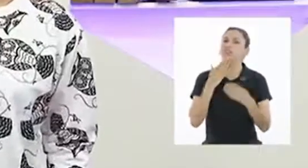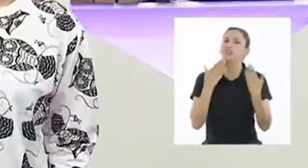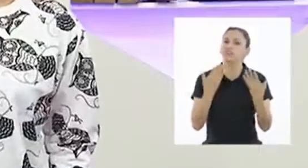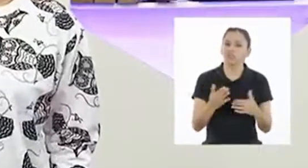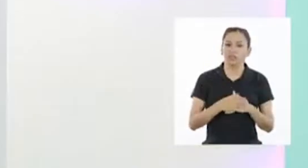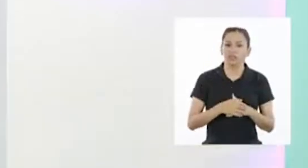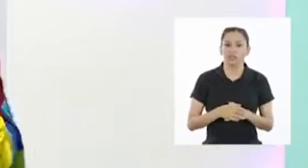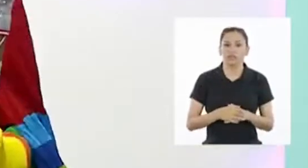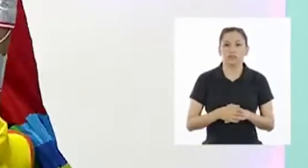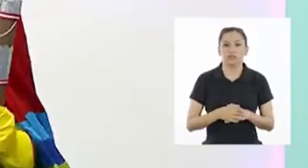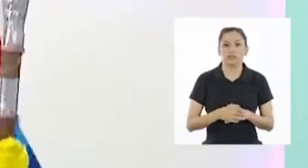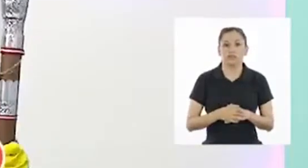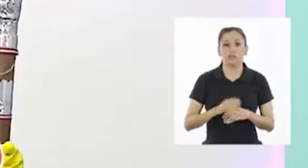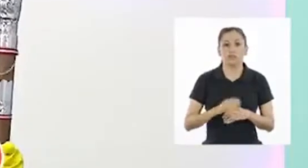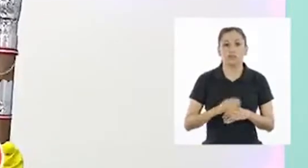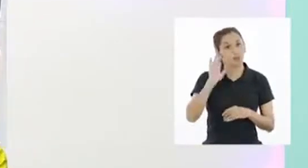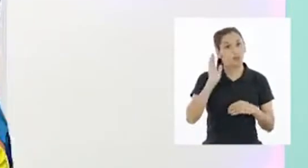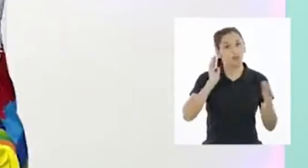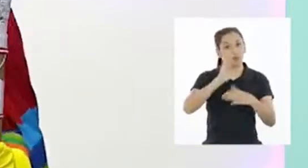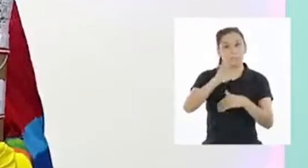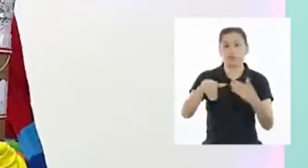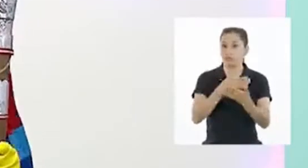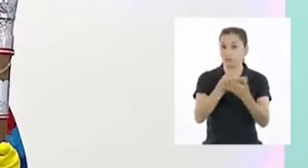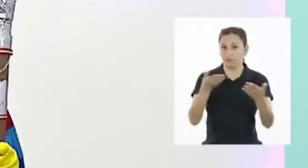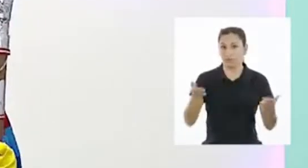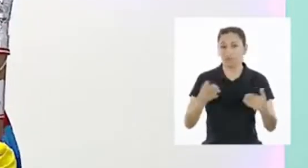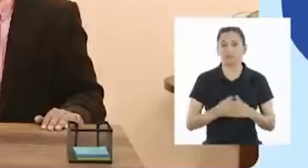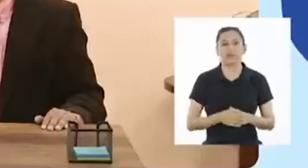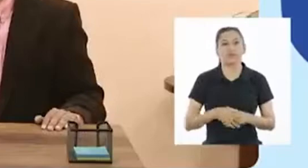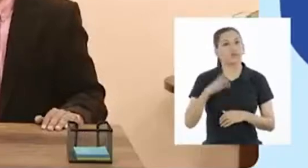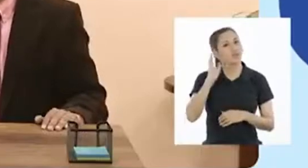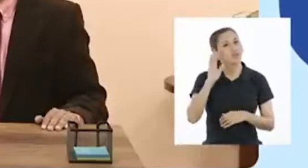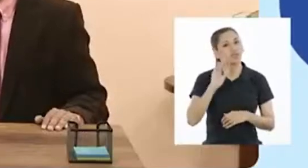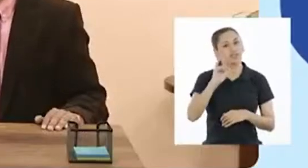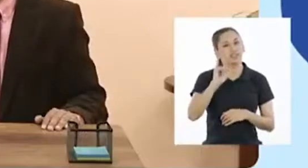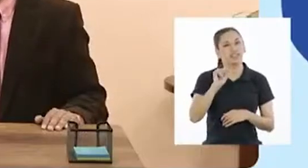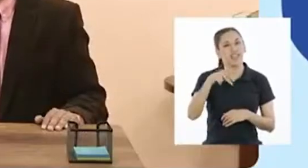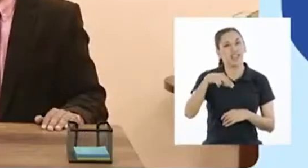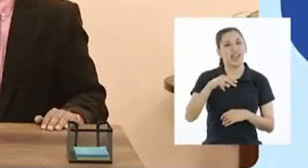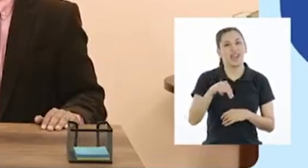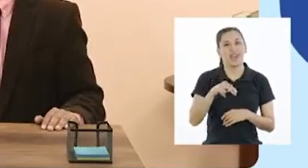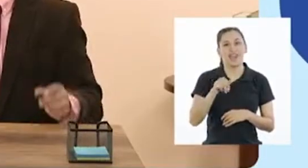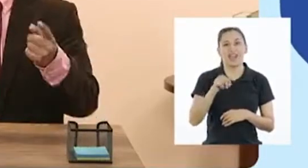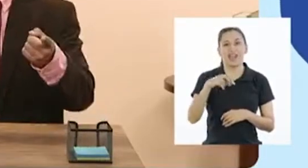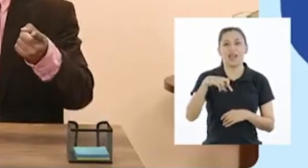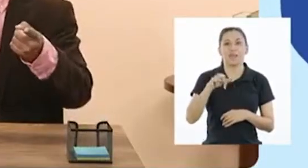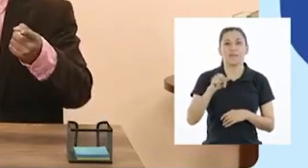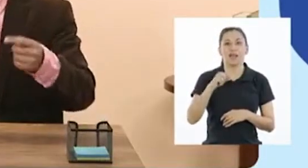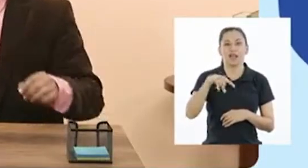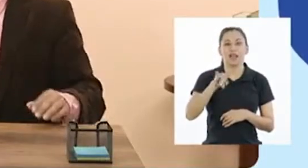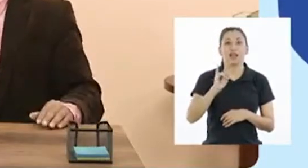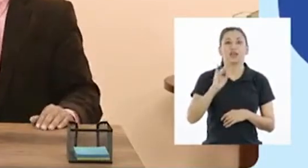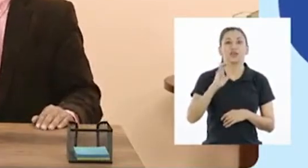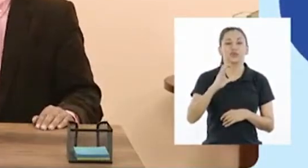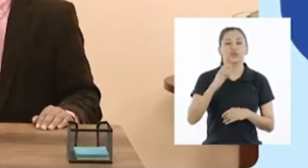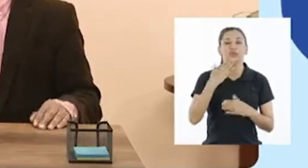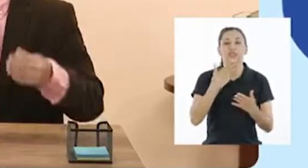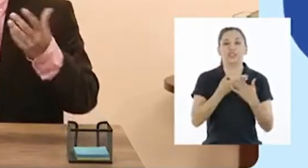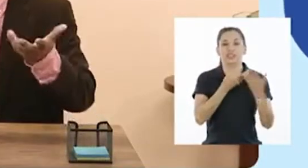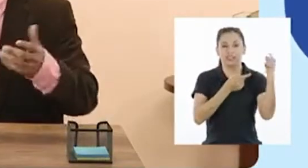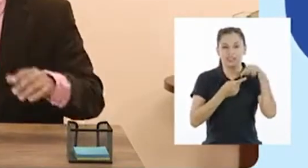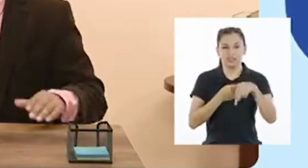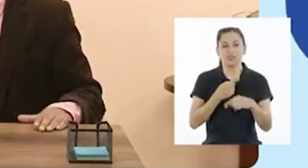quién? Hola a todas y a todos. Hola, Yanapakuk. Gracias por venir al